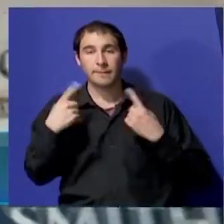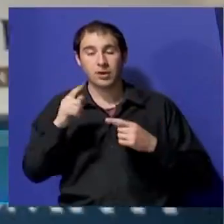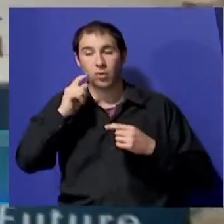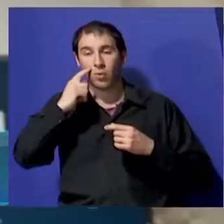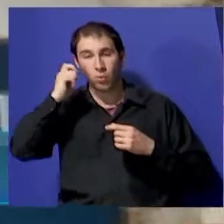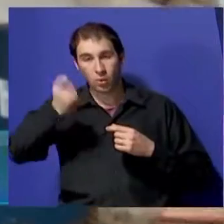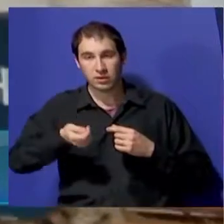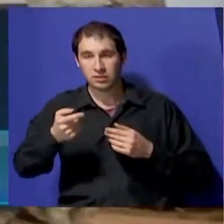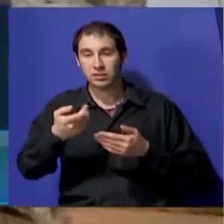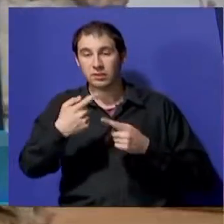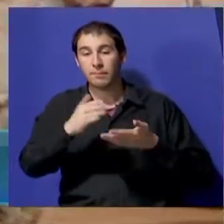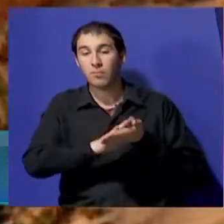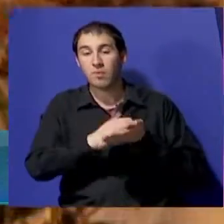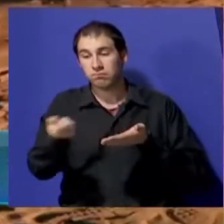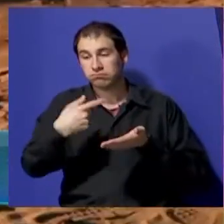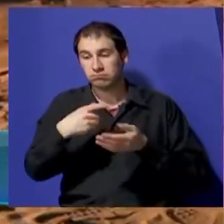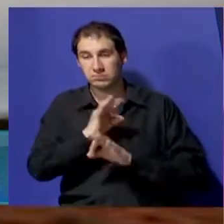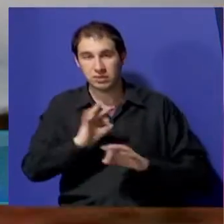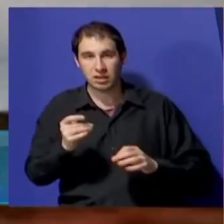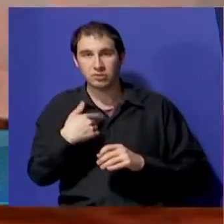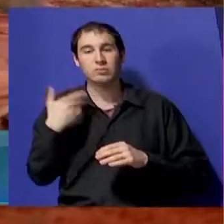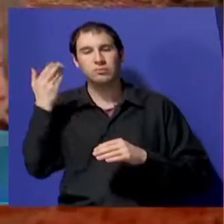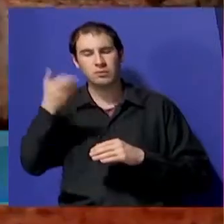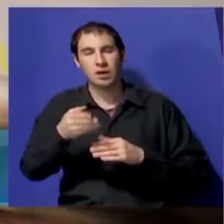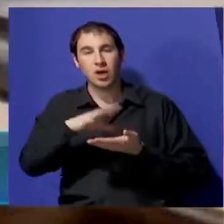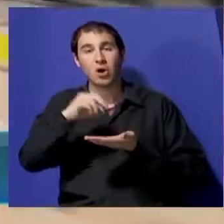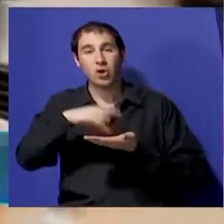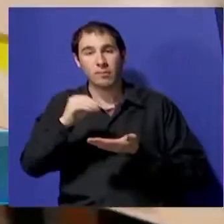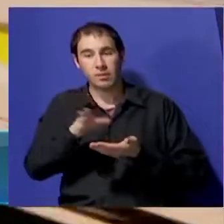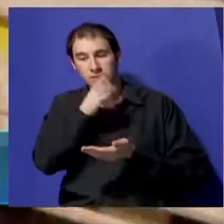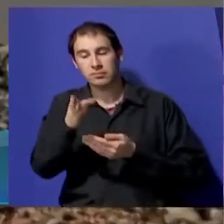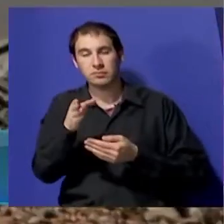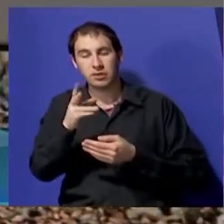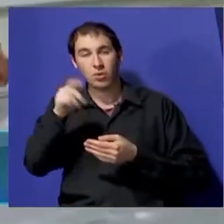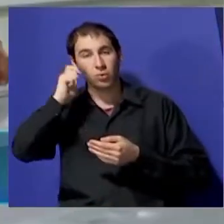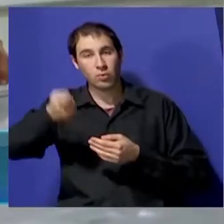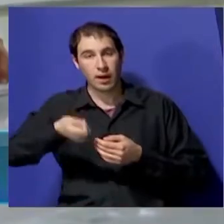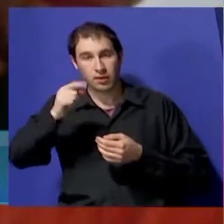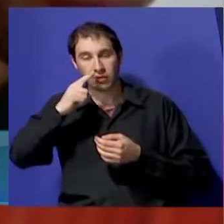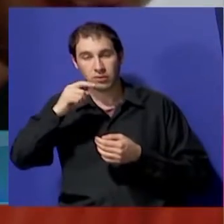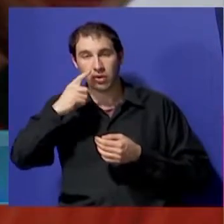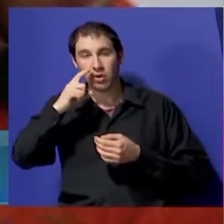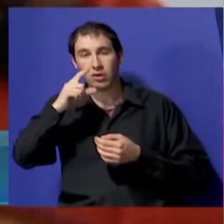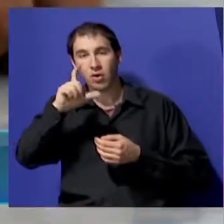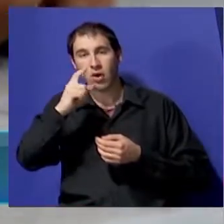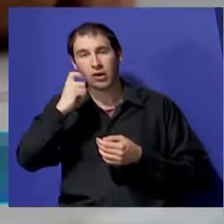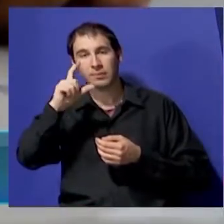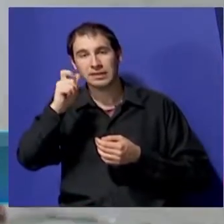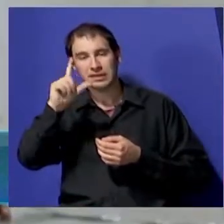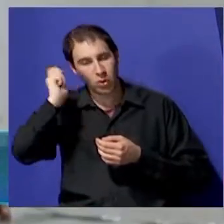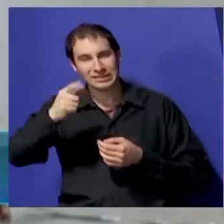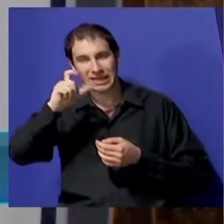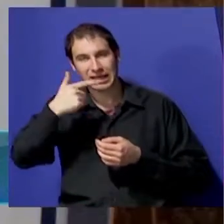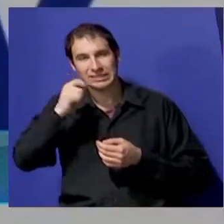Orixa no nos da los resultados y que tenemos que ir a buscar una copia de esos resultados al juzgado del juez Casanelo,